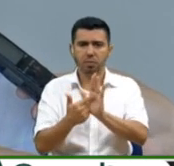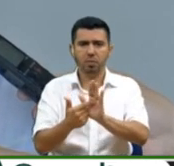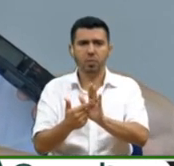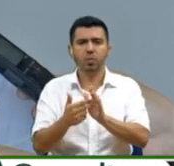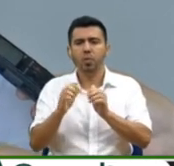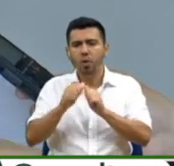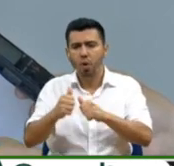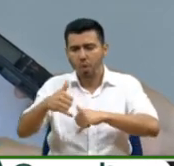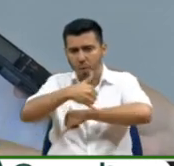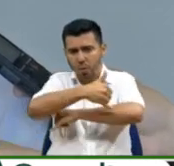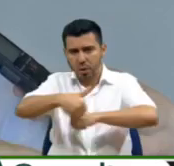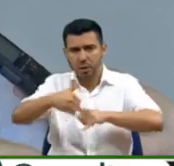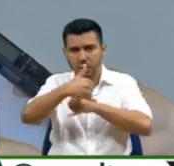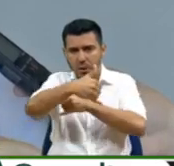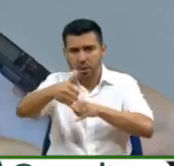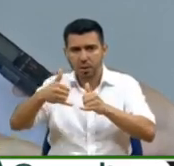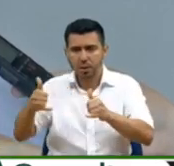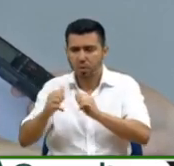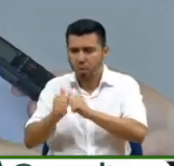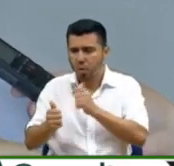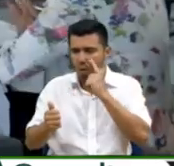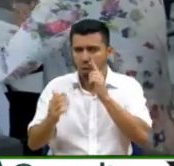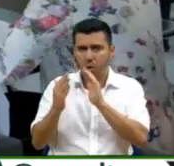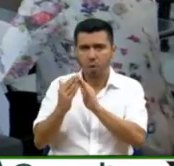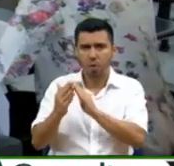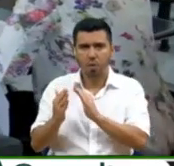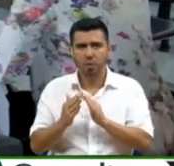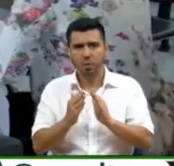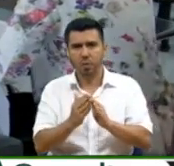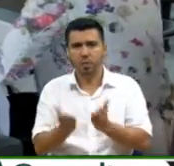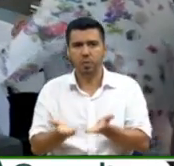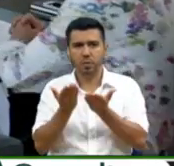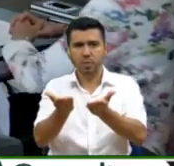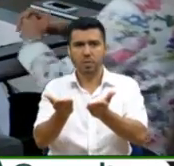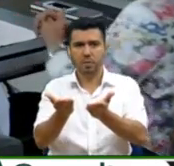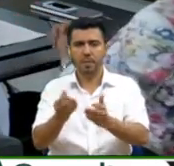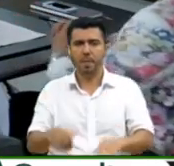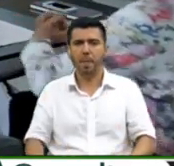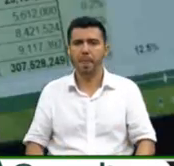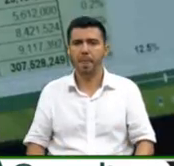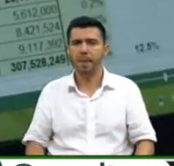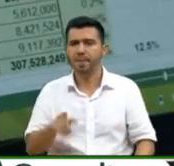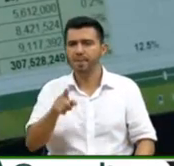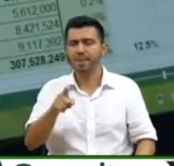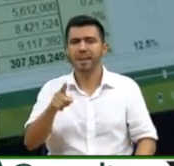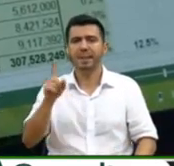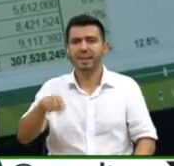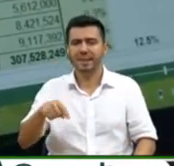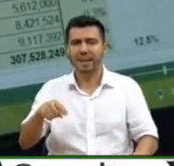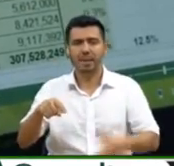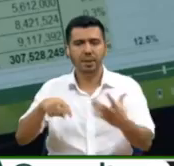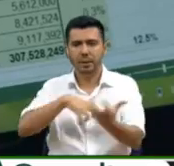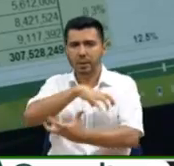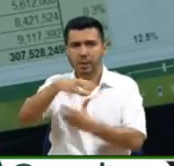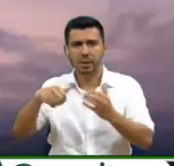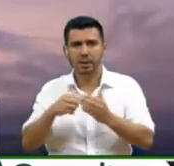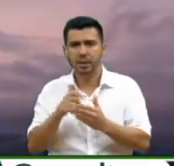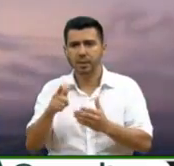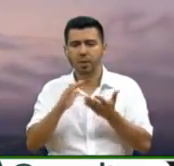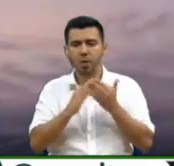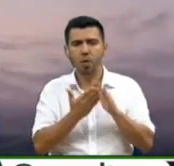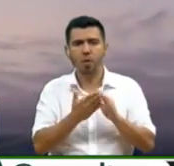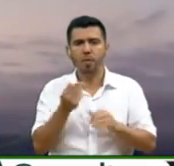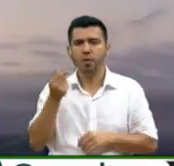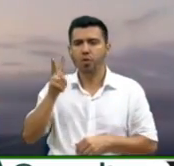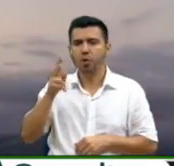aportar el diseño del urbanismo y el diseño de las viviendas. Otro de los proyectos polémicos de este gobierno es la conexión entre la comuna